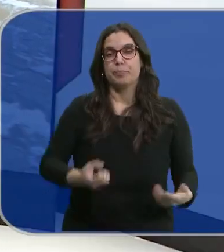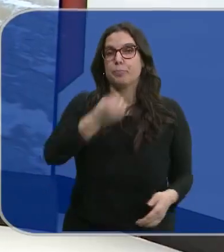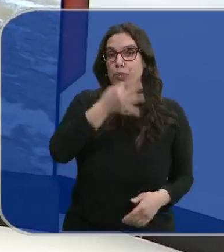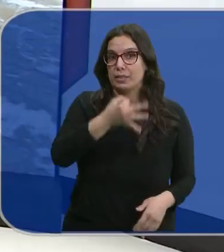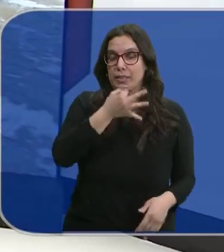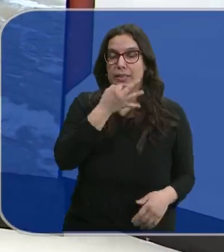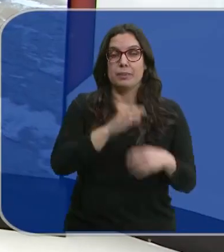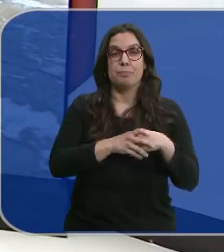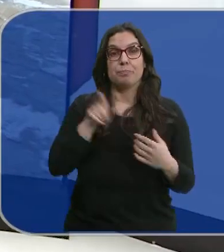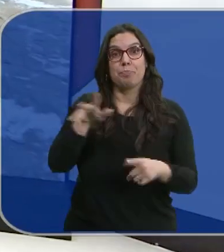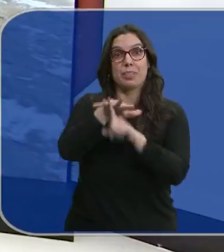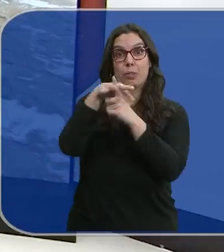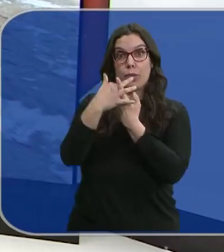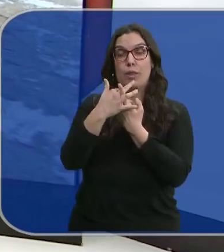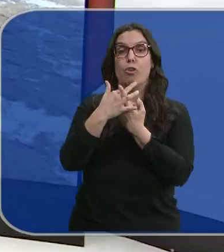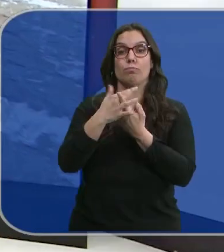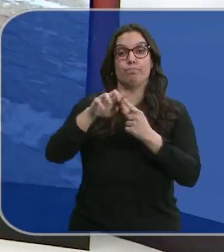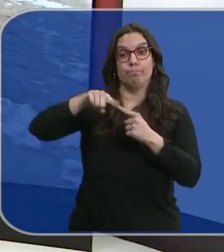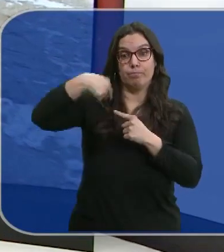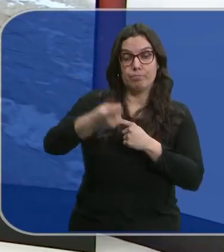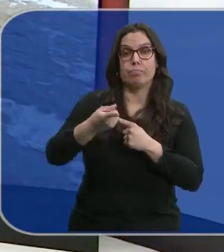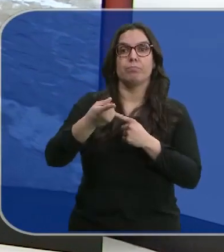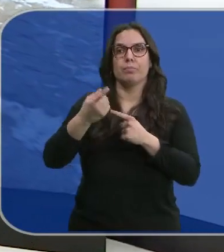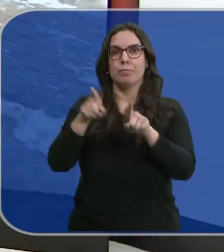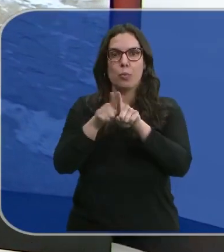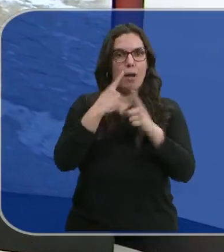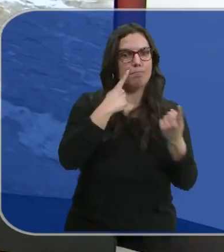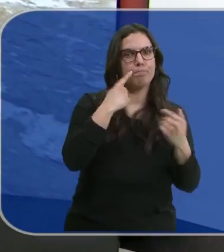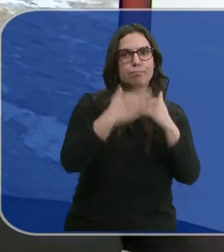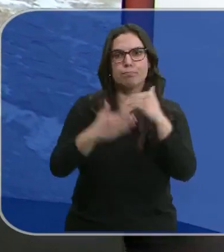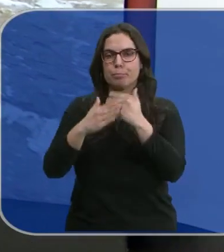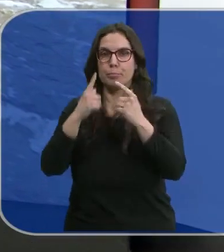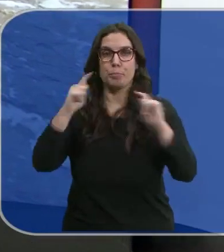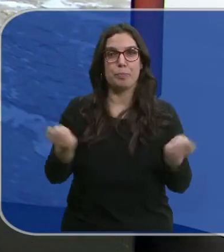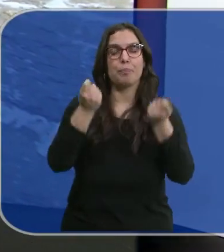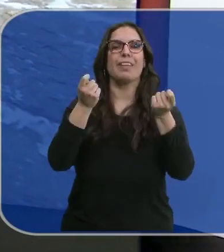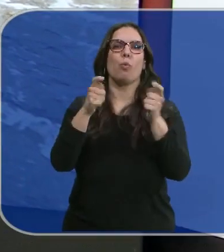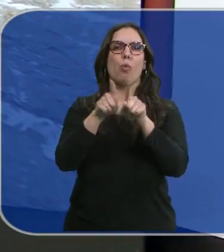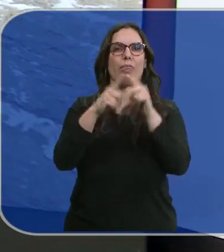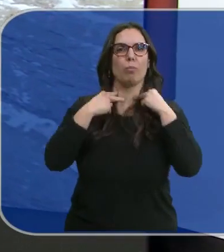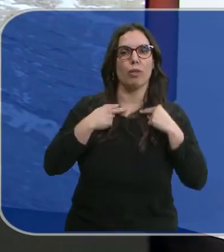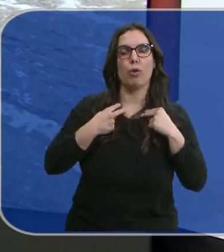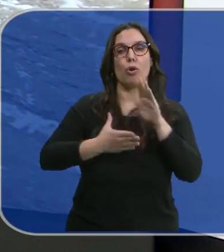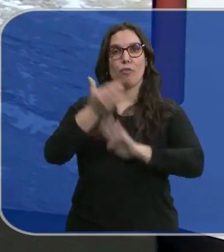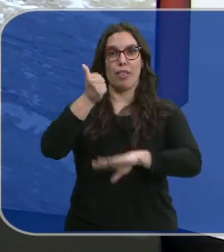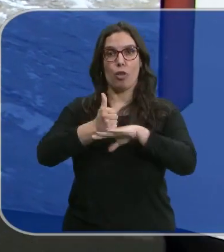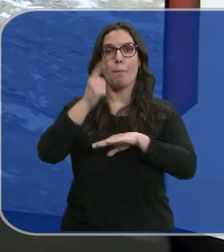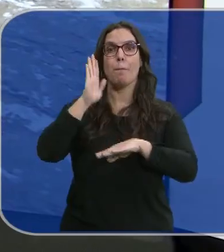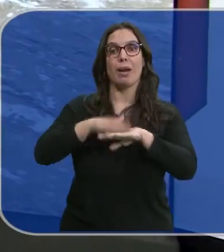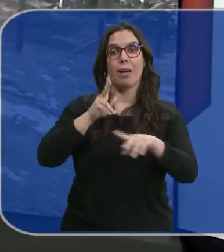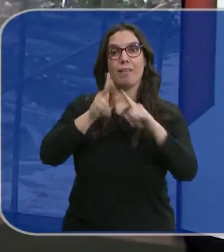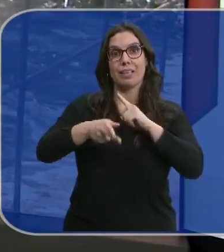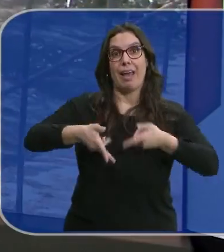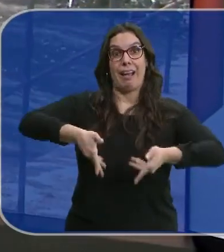Buenas tardes. Esta situación está provocando actuaciones de la CHD y de la propia Diputación para evitar también inundaciones en las carreteras. Carlota